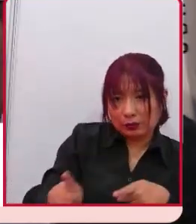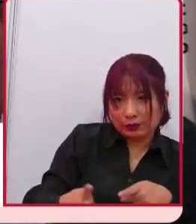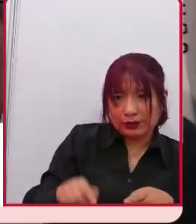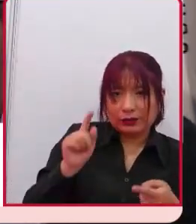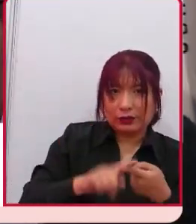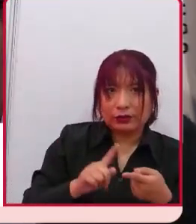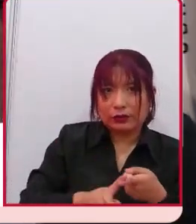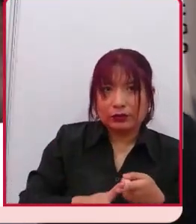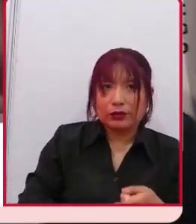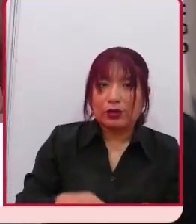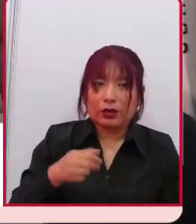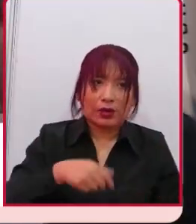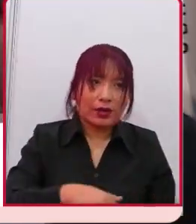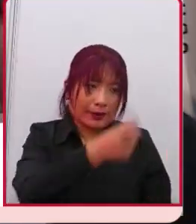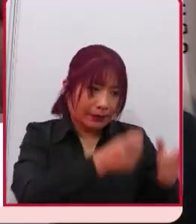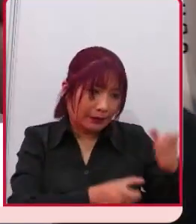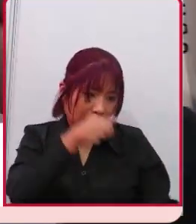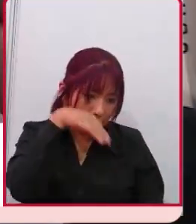y metalurgistas.